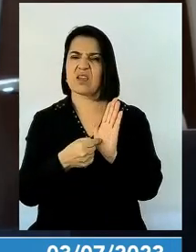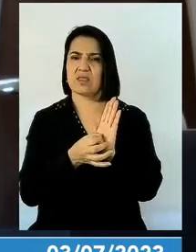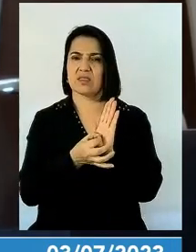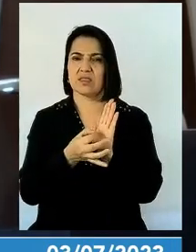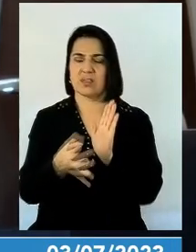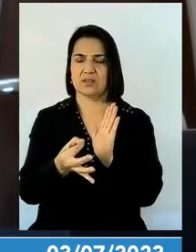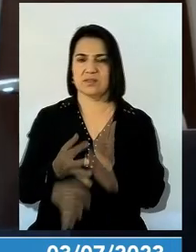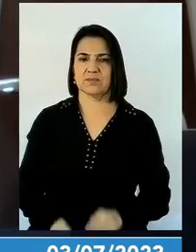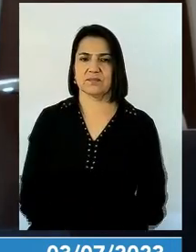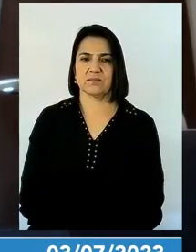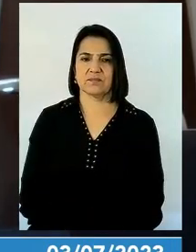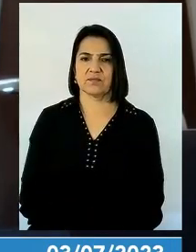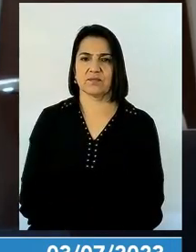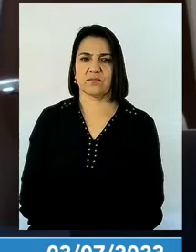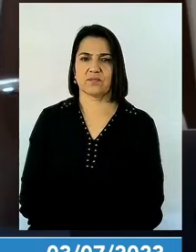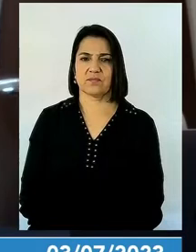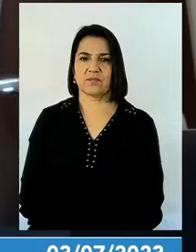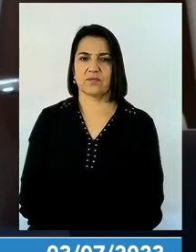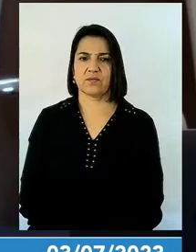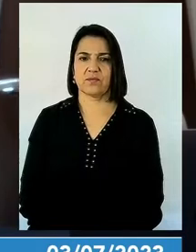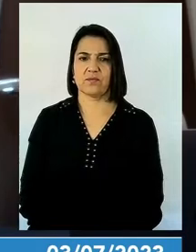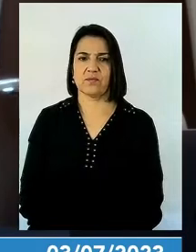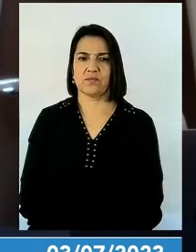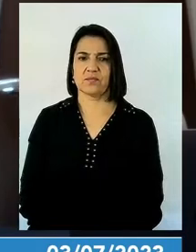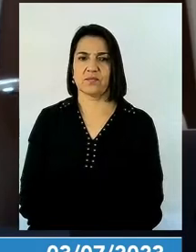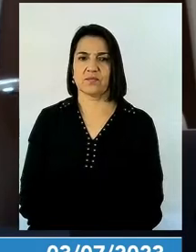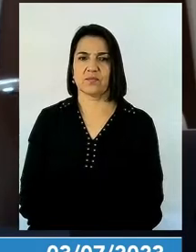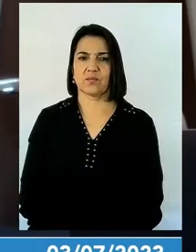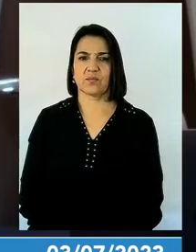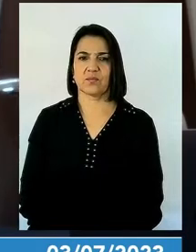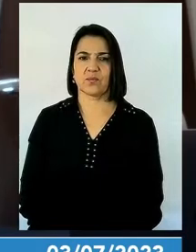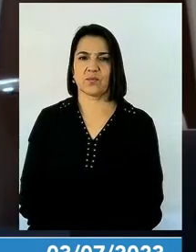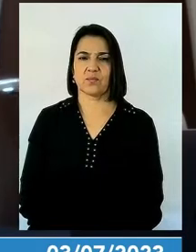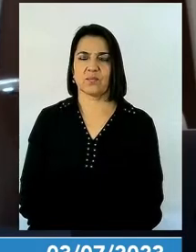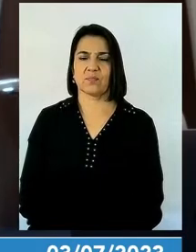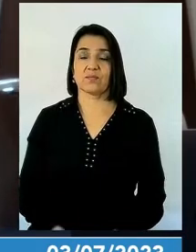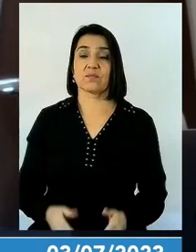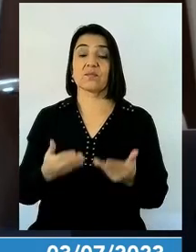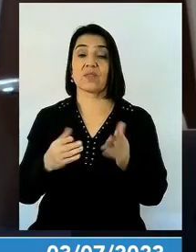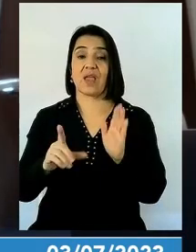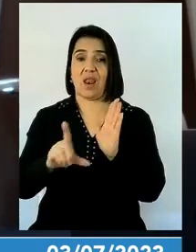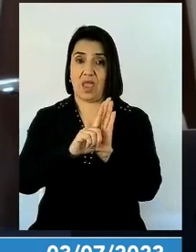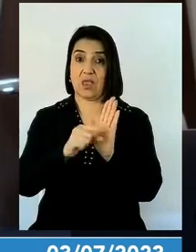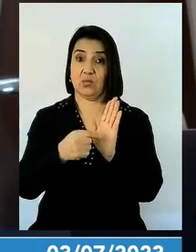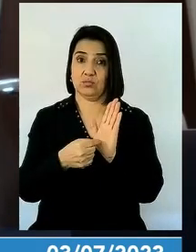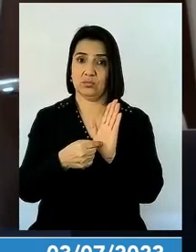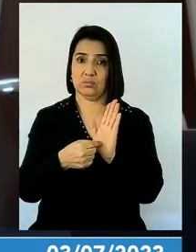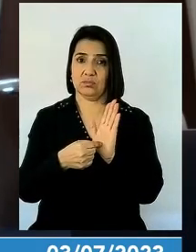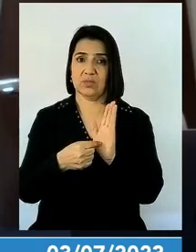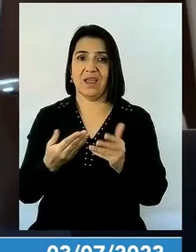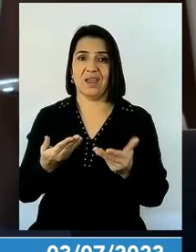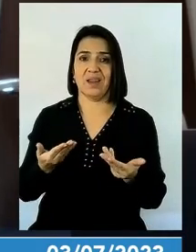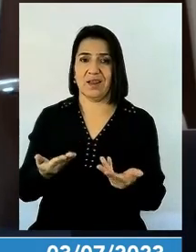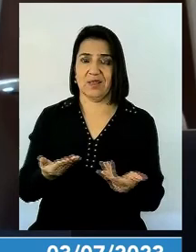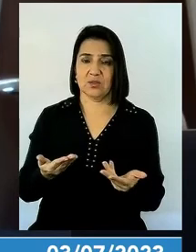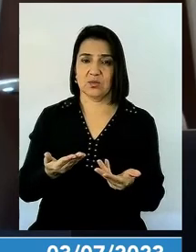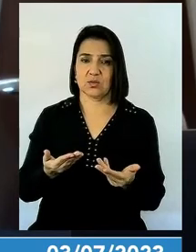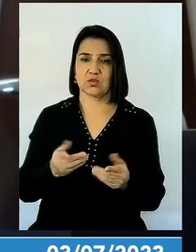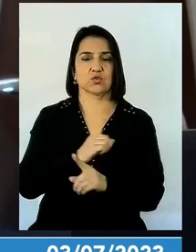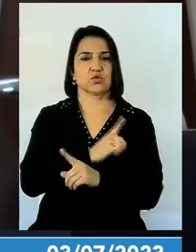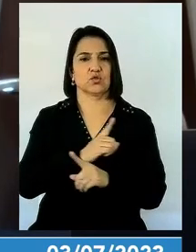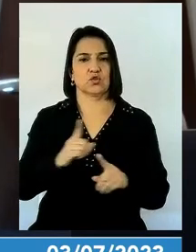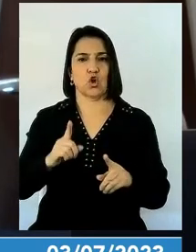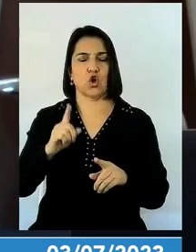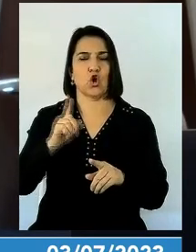la disposición de la ley, que en este caso no admite maltrato